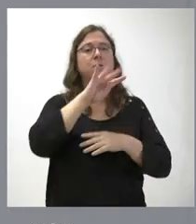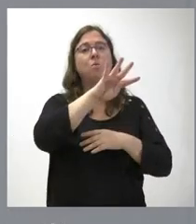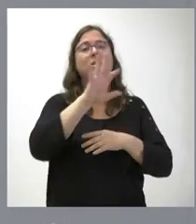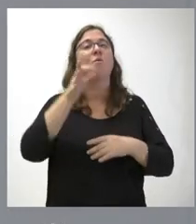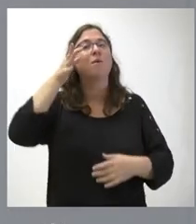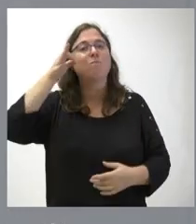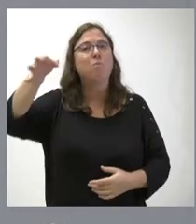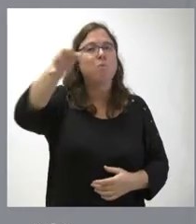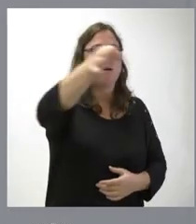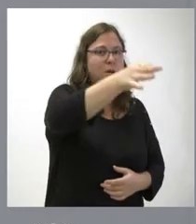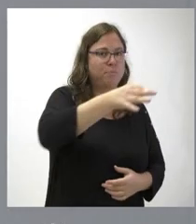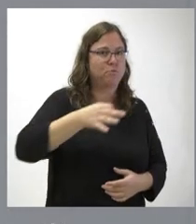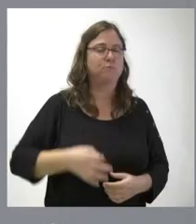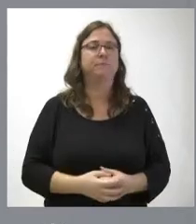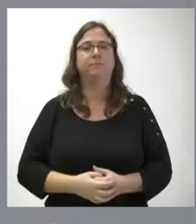población